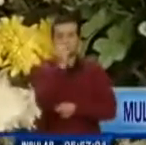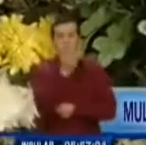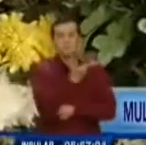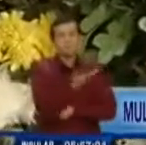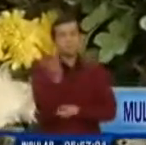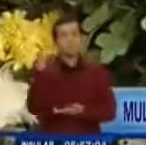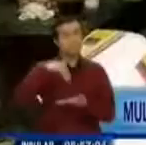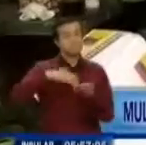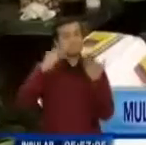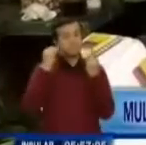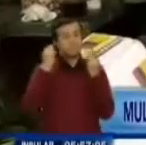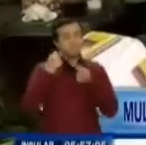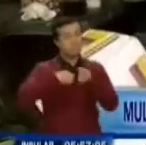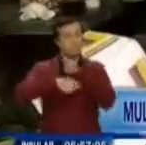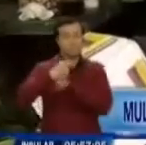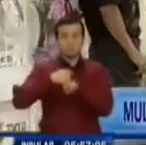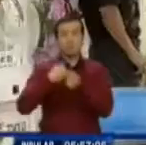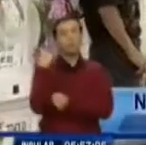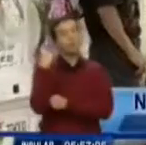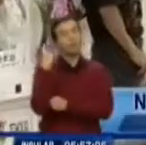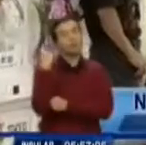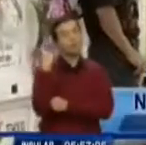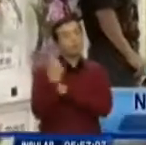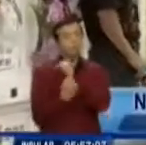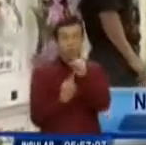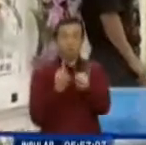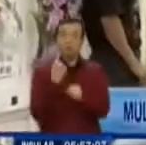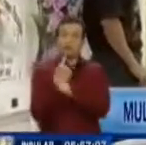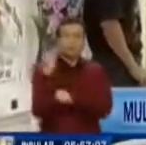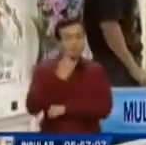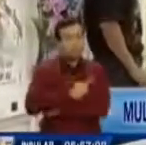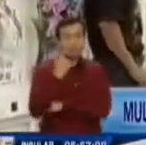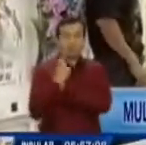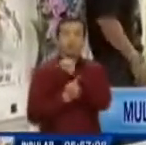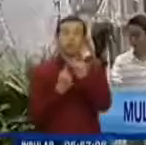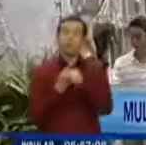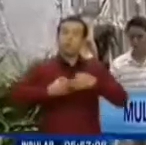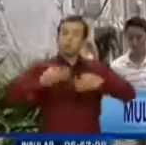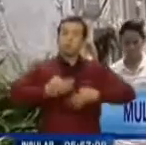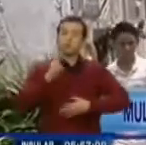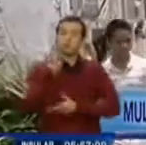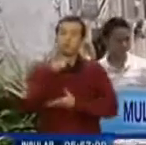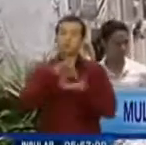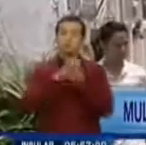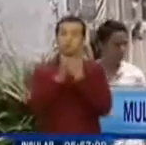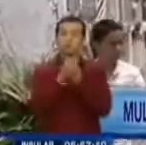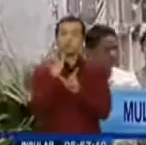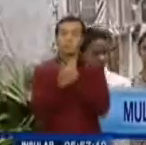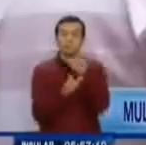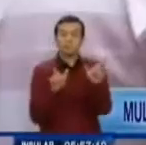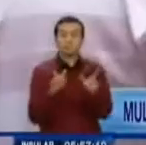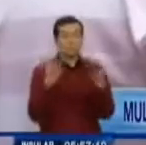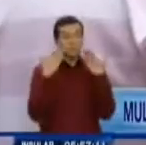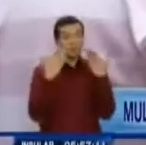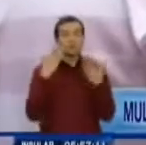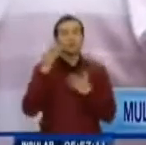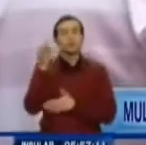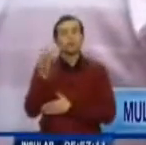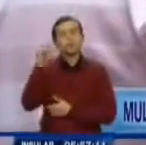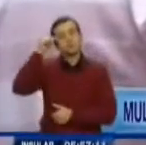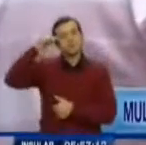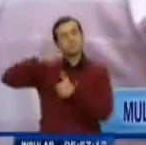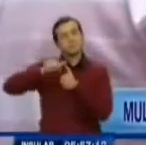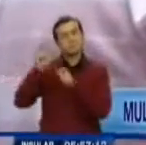de Guayaquil. Una vez al año no hace daño. Fue como este 2 de noviembre los habitantes de Guayaquil y Durán recordaron a sus